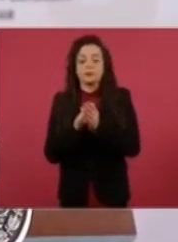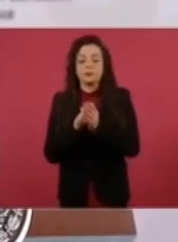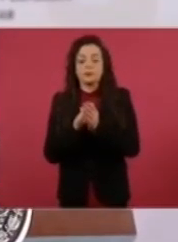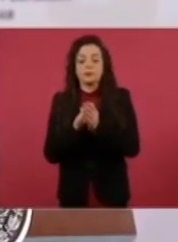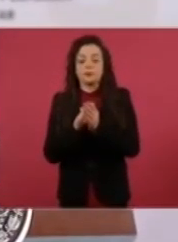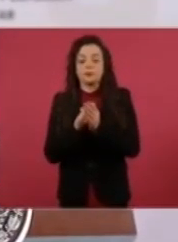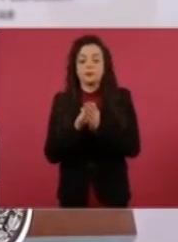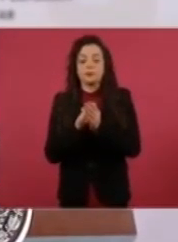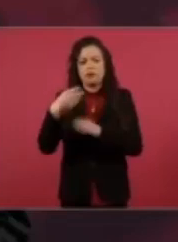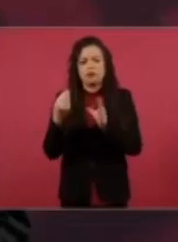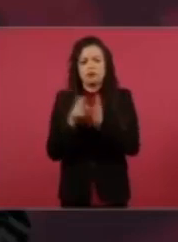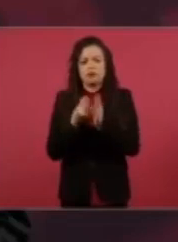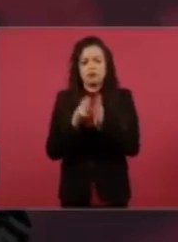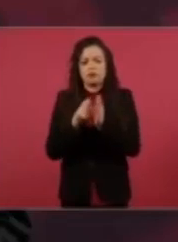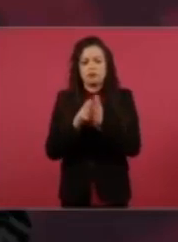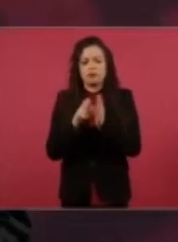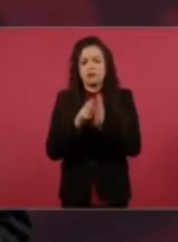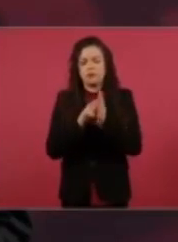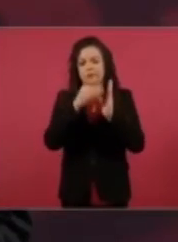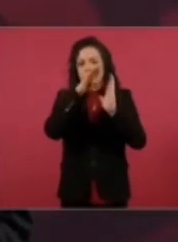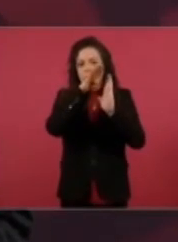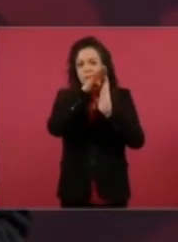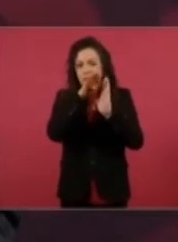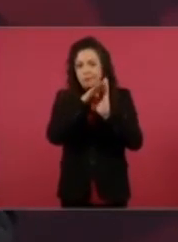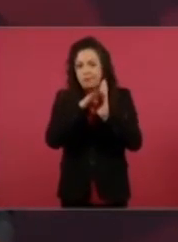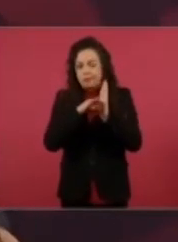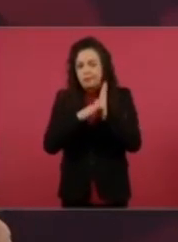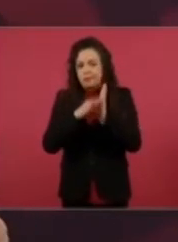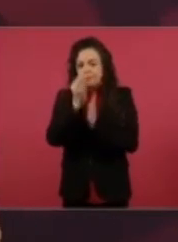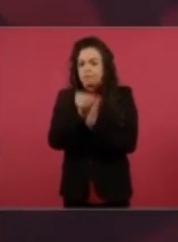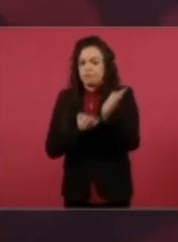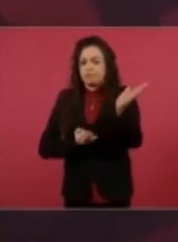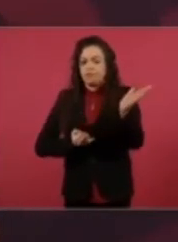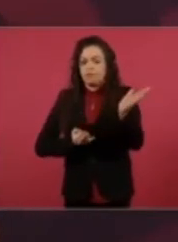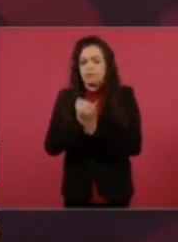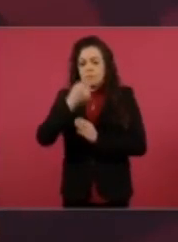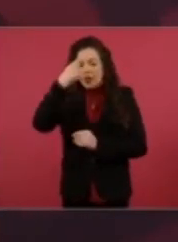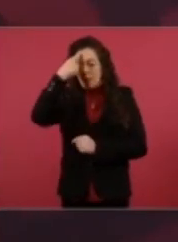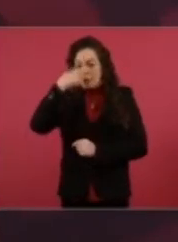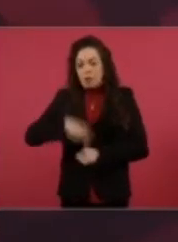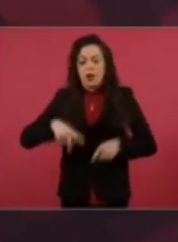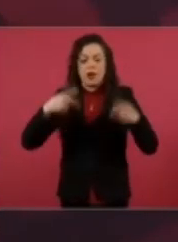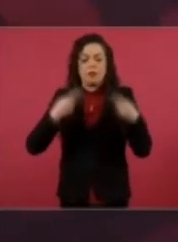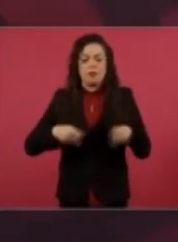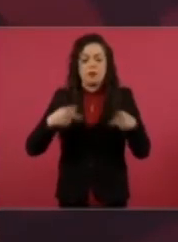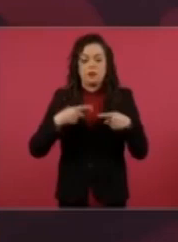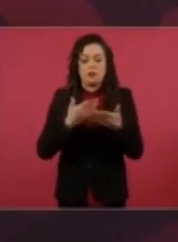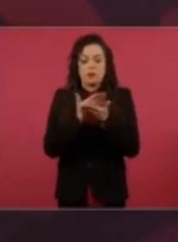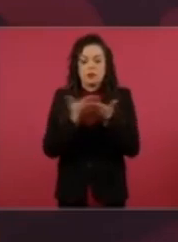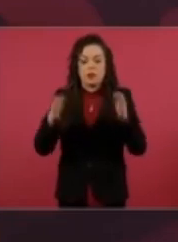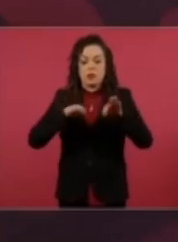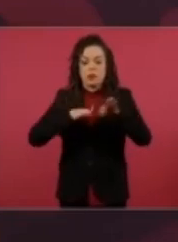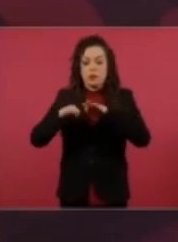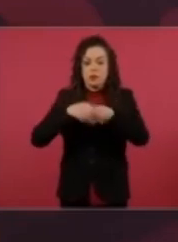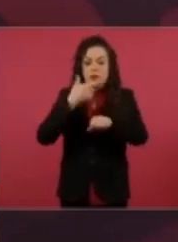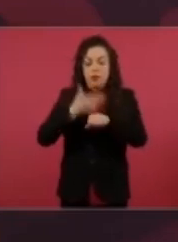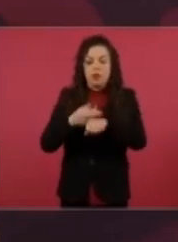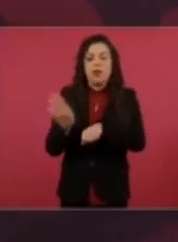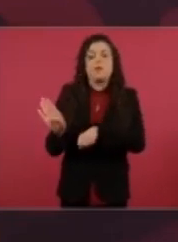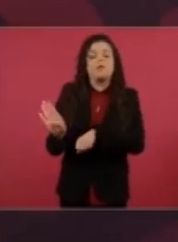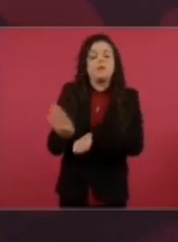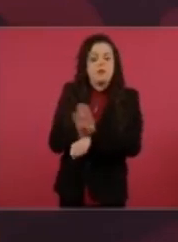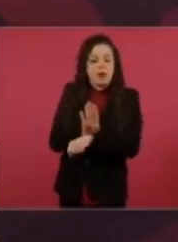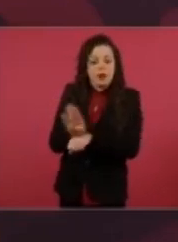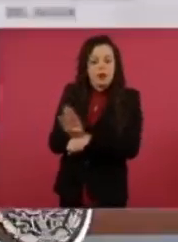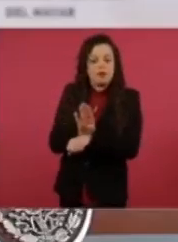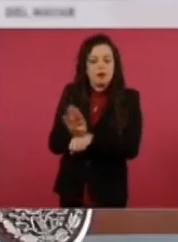esta administración, que pasaron de 1.2 billones de pesos entre 2013 y 2018 a 3.3 billones de